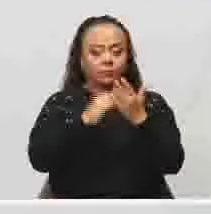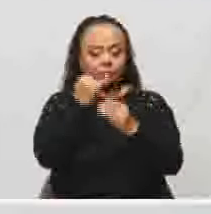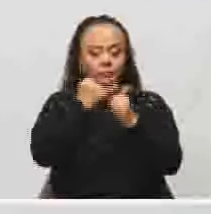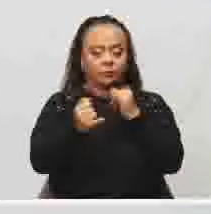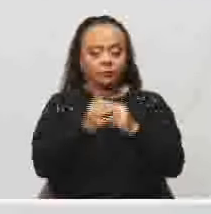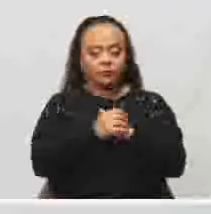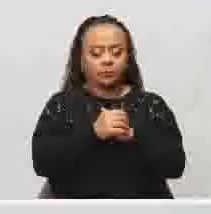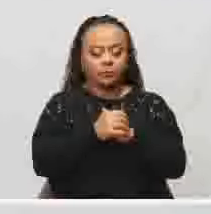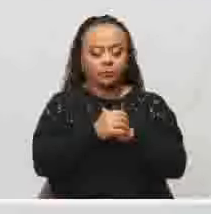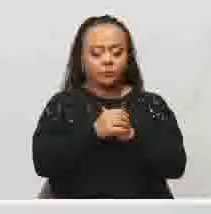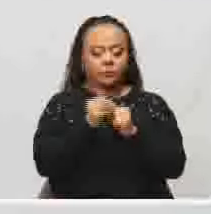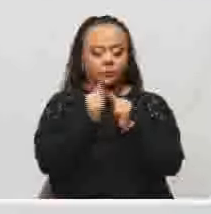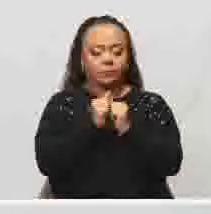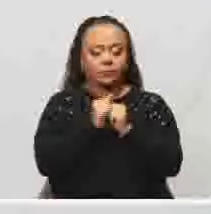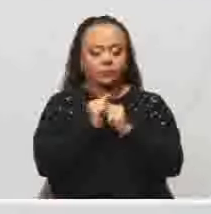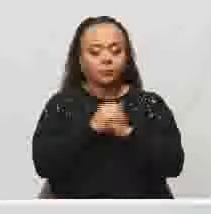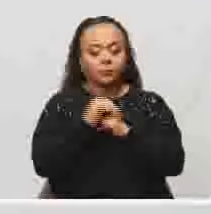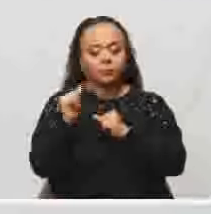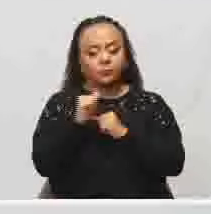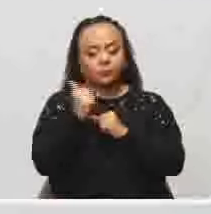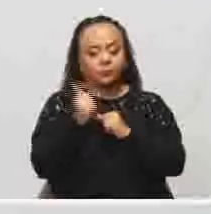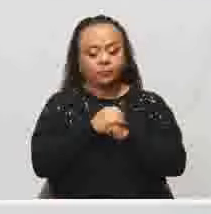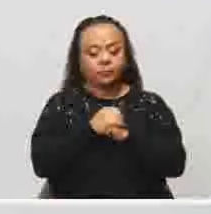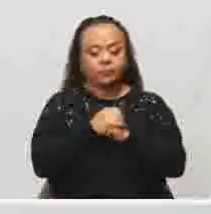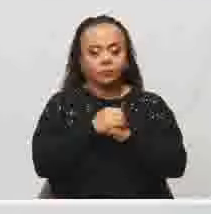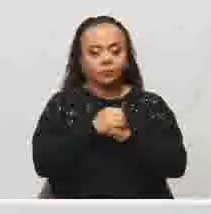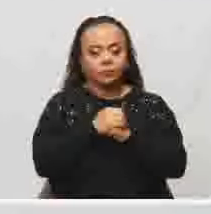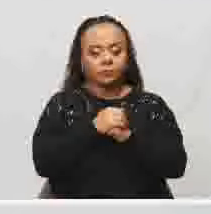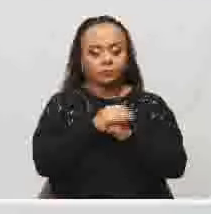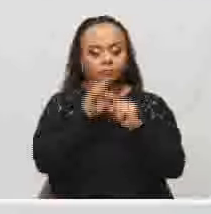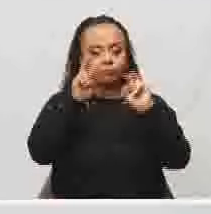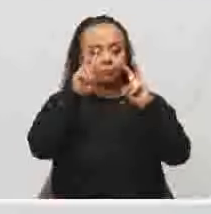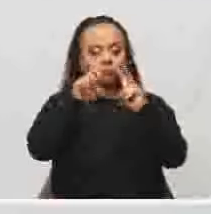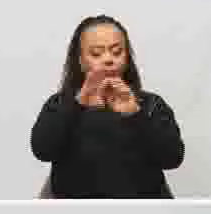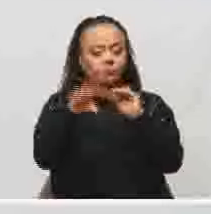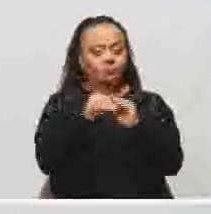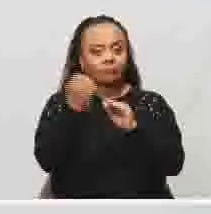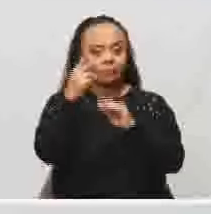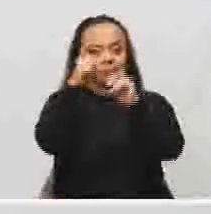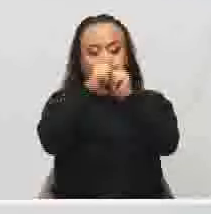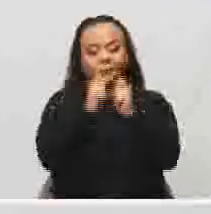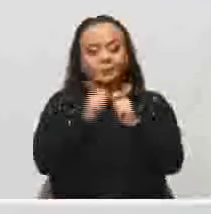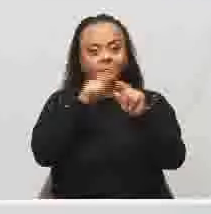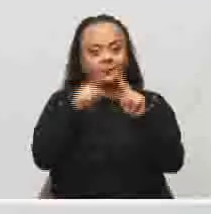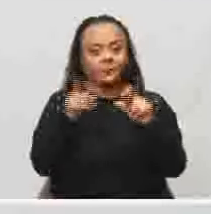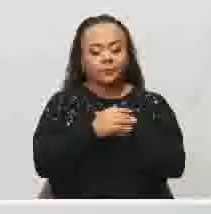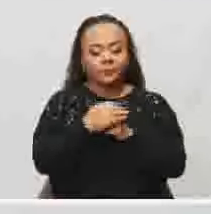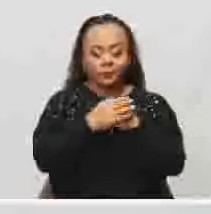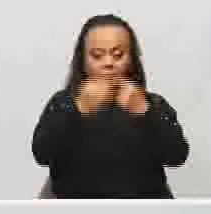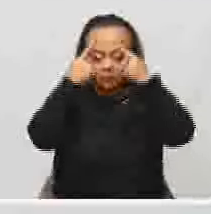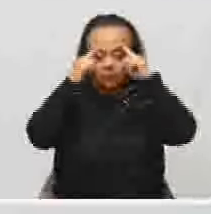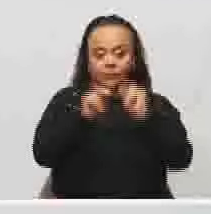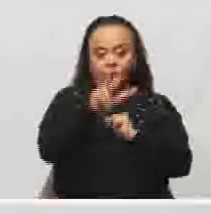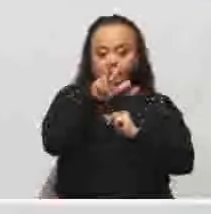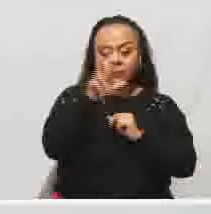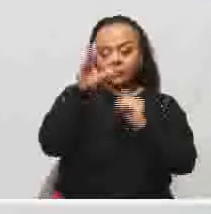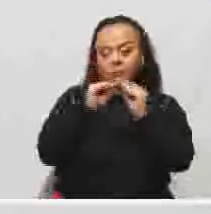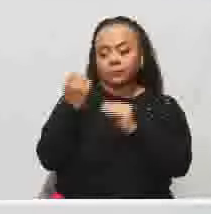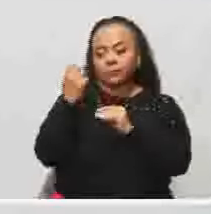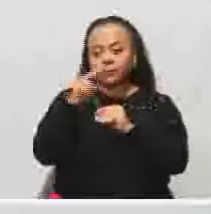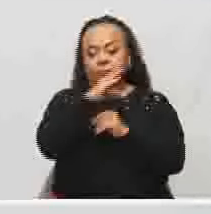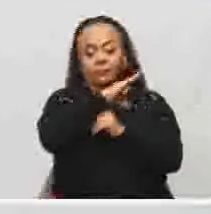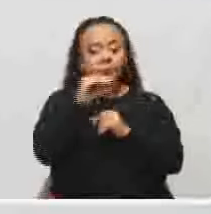a la baja de vuelta otra variable que hay que meter 12 puntos en disputa pero viene de sacar tres de 12 y de ser